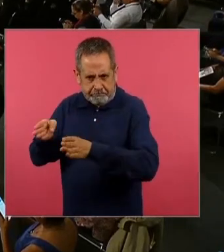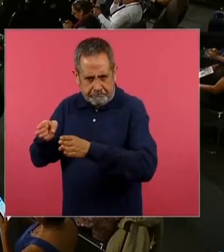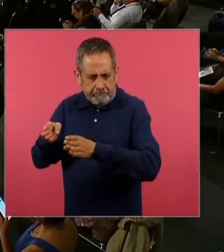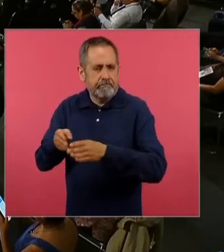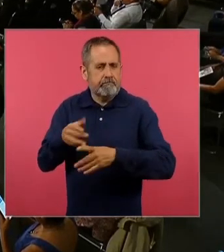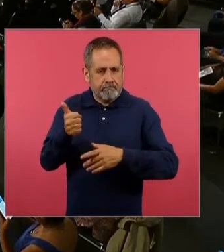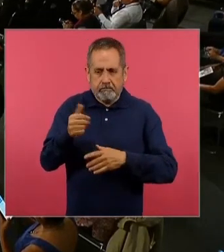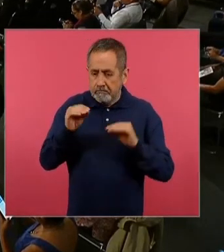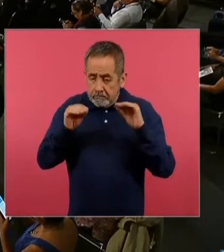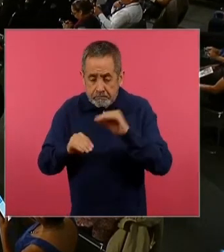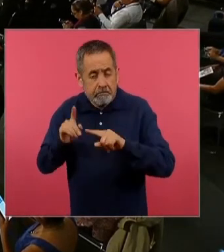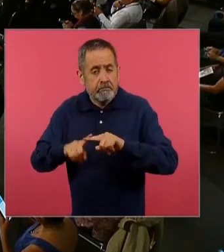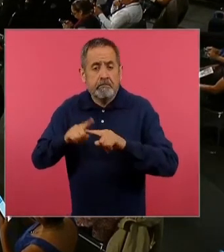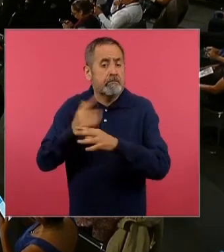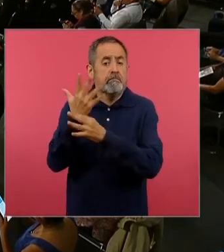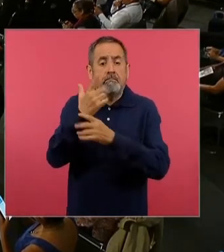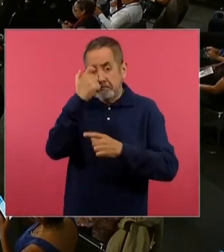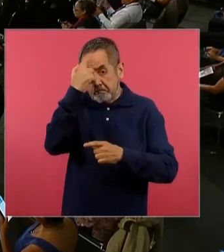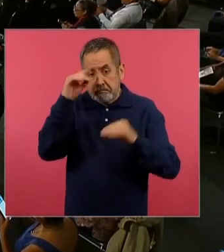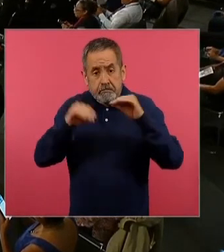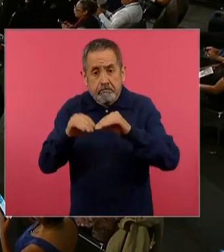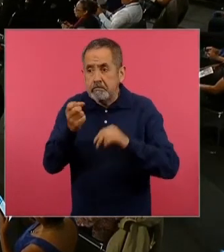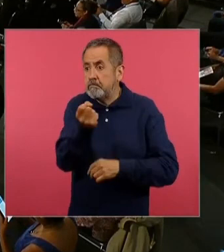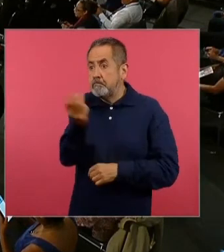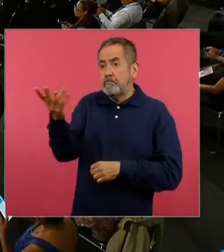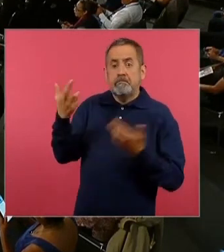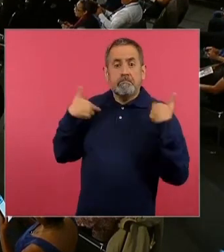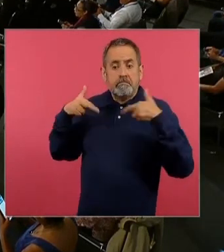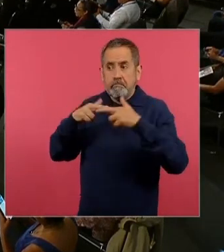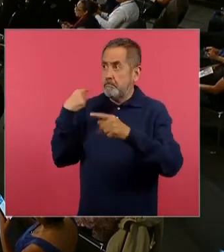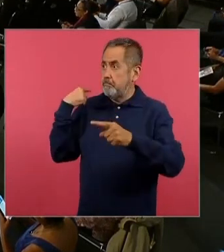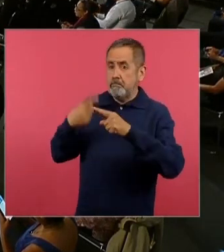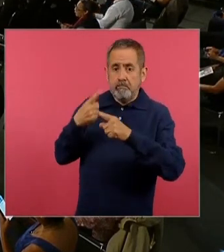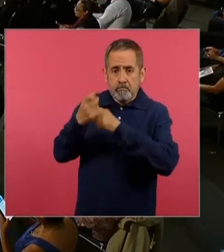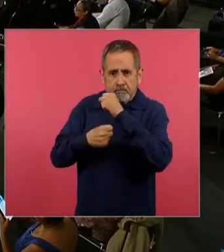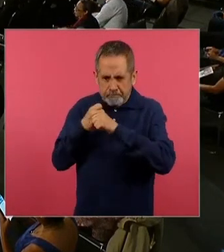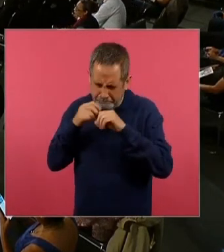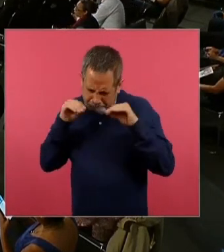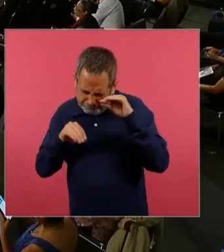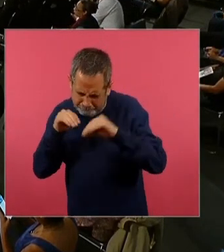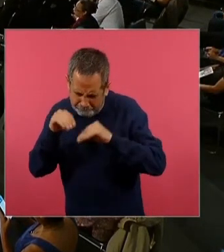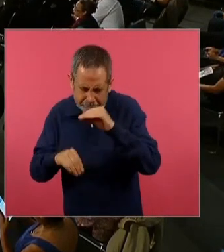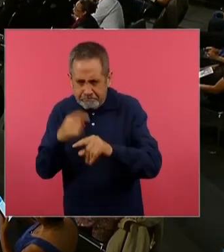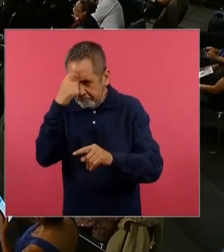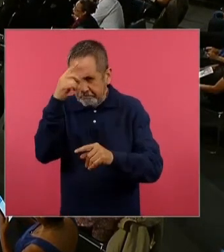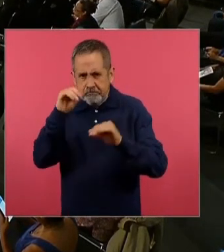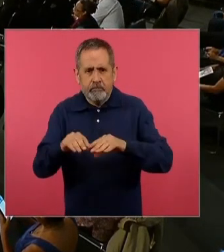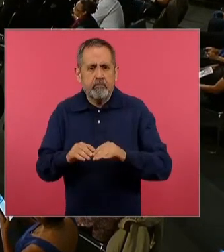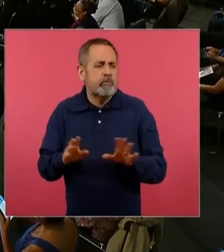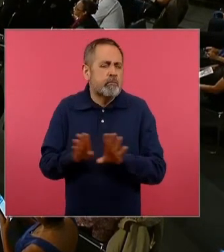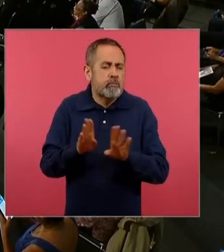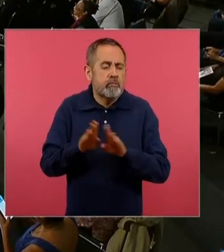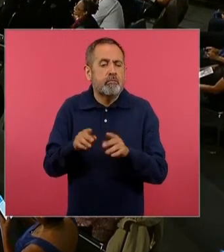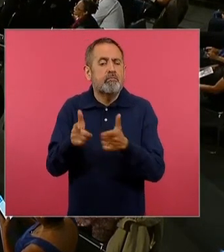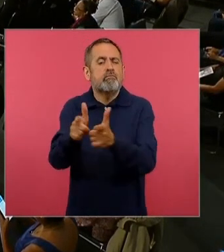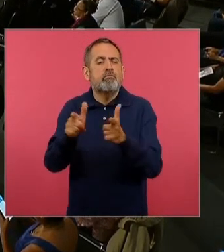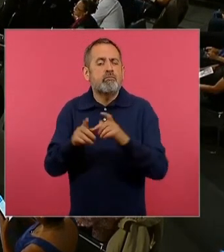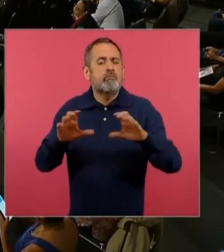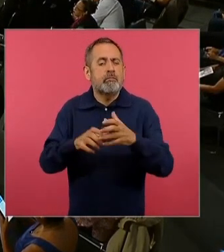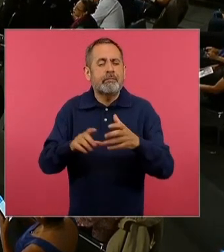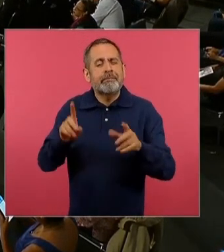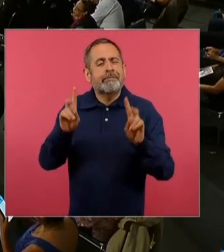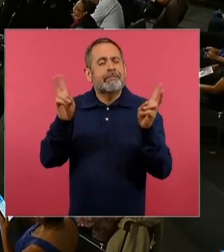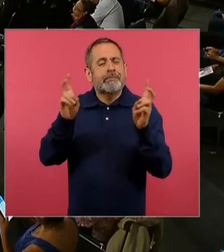estuvieron trabajados por los maestros durante todo este ciclo escolar. Ahorita les explico cómo trabajamos en los consejos técnicos, pero